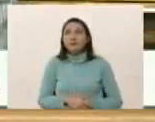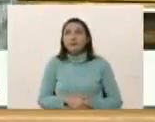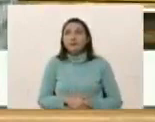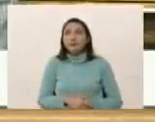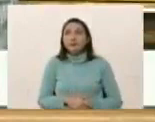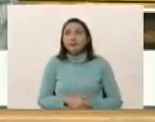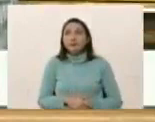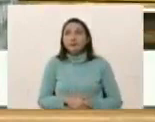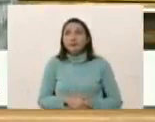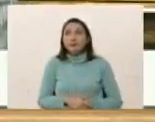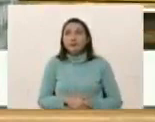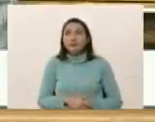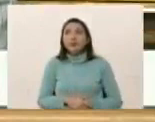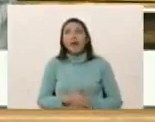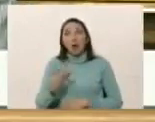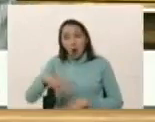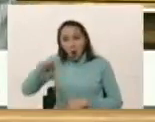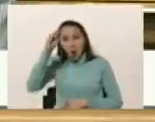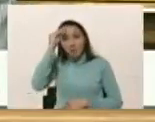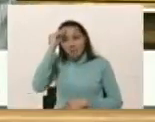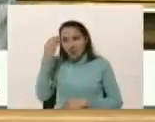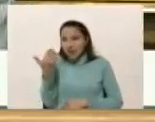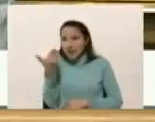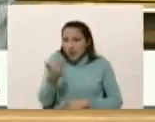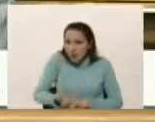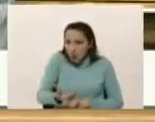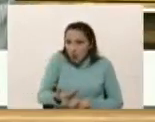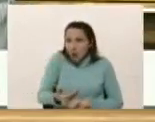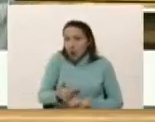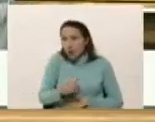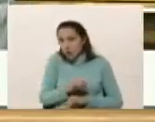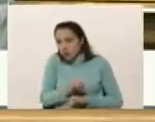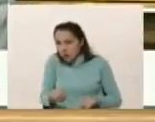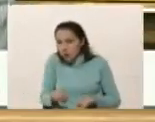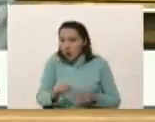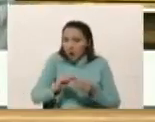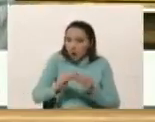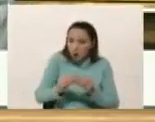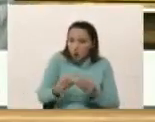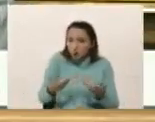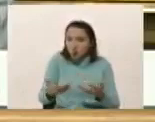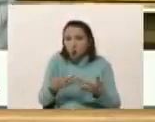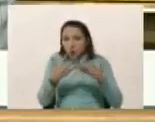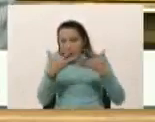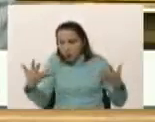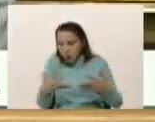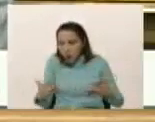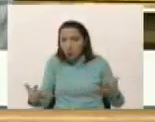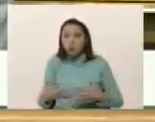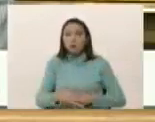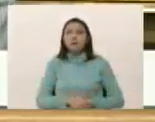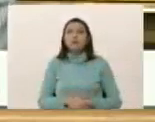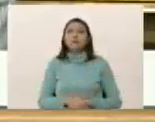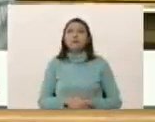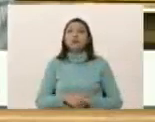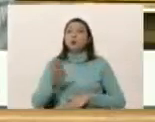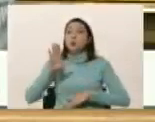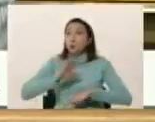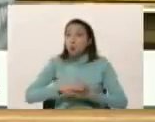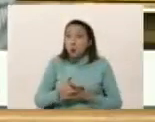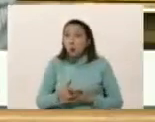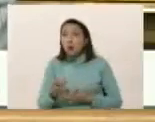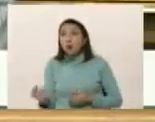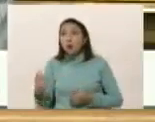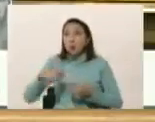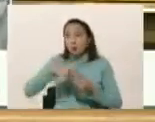público comprenden su importancia y quedarnos allí porque modifiquen el uso de castidad tradicional sexista ya está contenido en todo el desarrollo